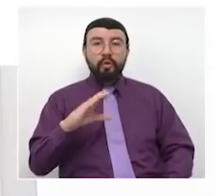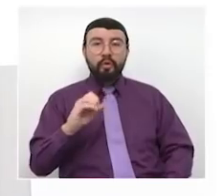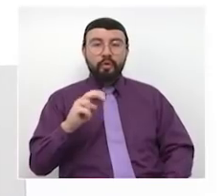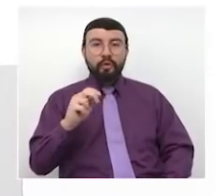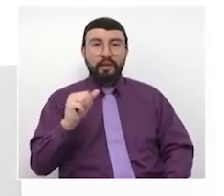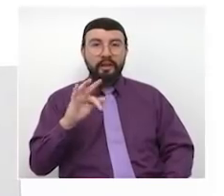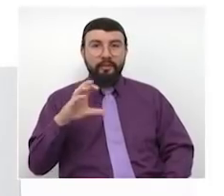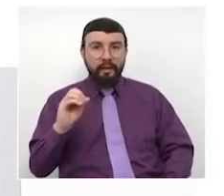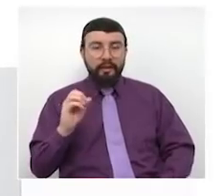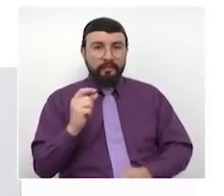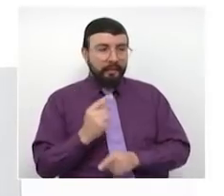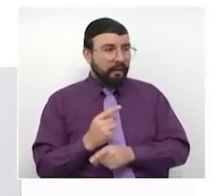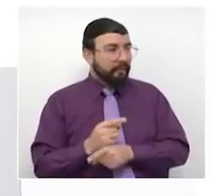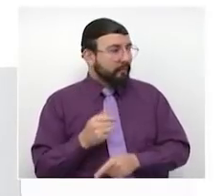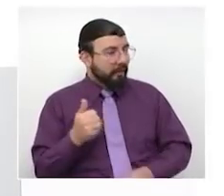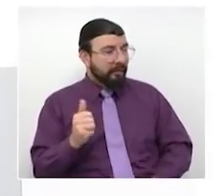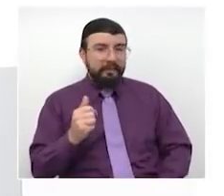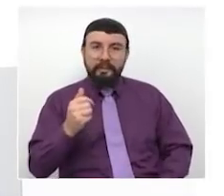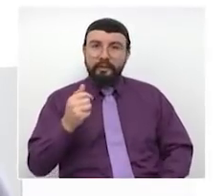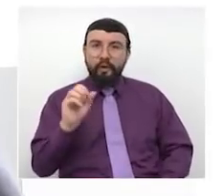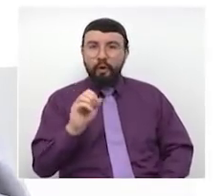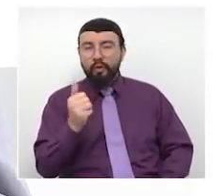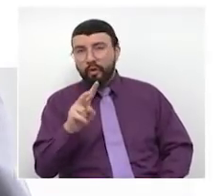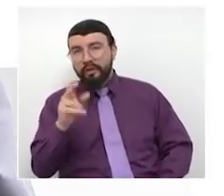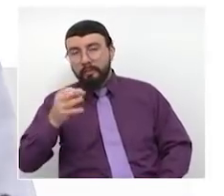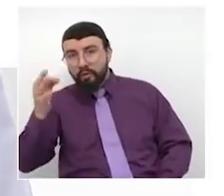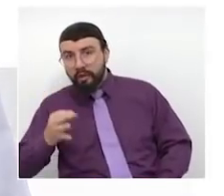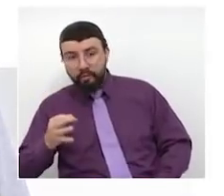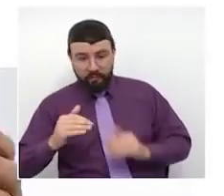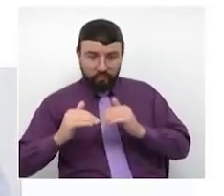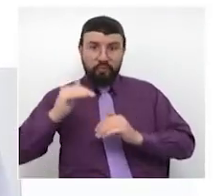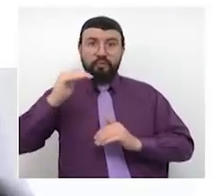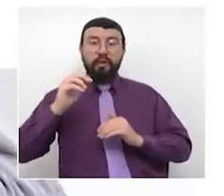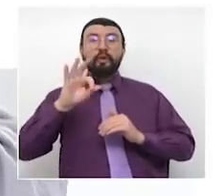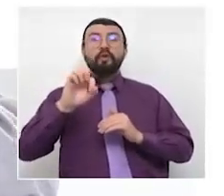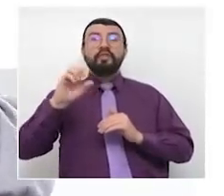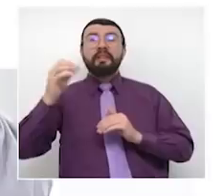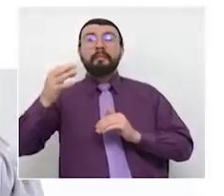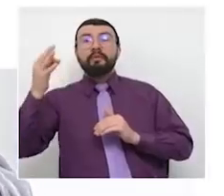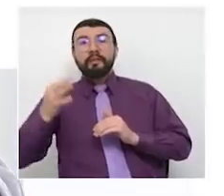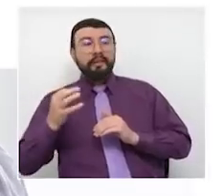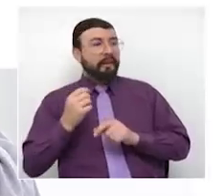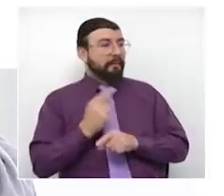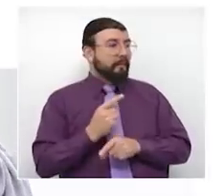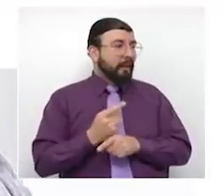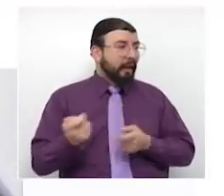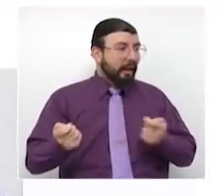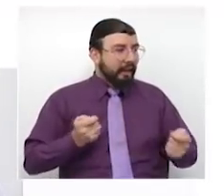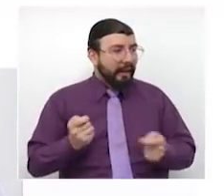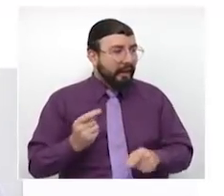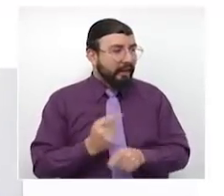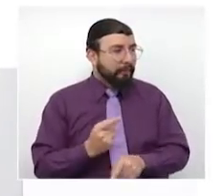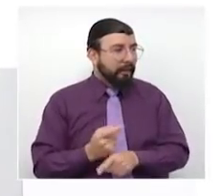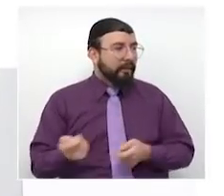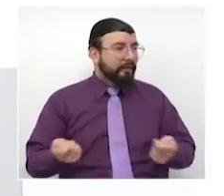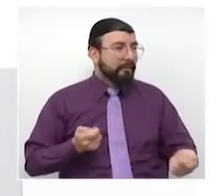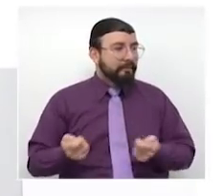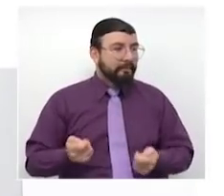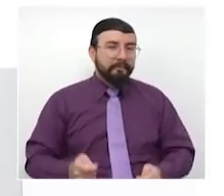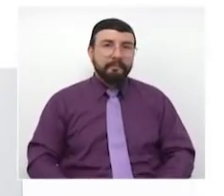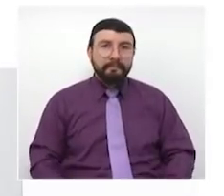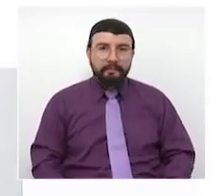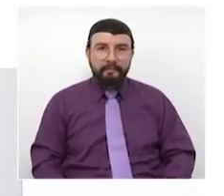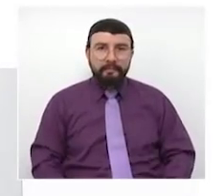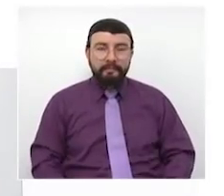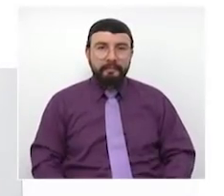o 12%, ya estamos en un 80%. Y si le ponemos un láser específico en unas ondas que activan otras células, tenemos casi